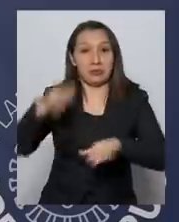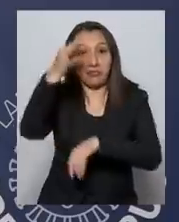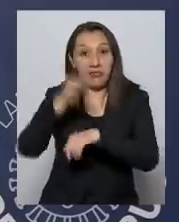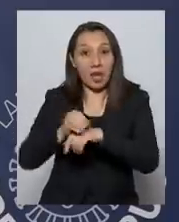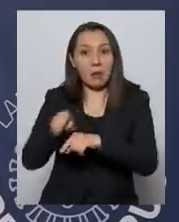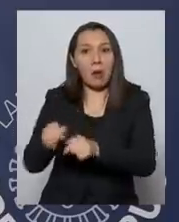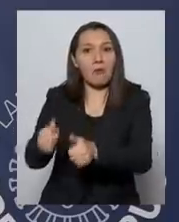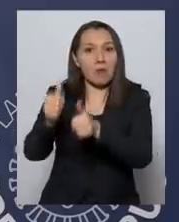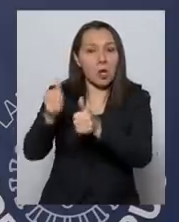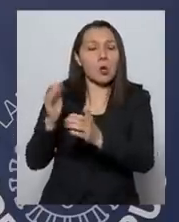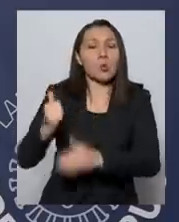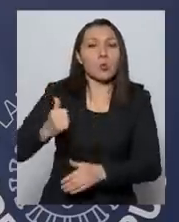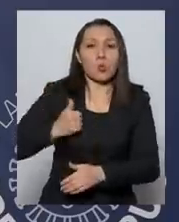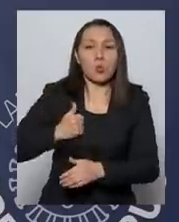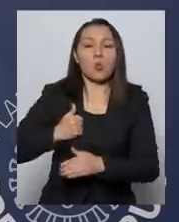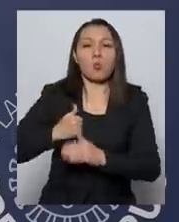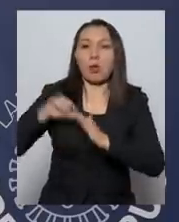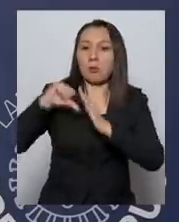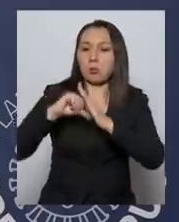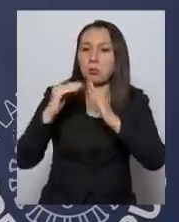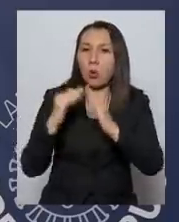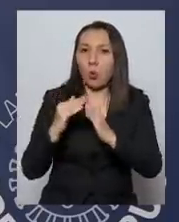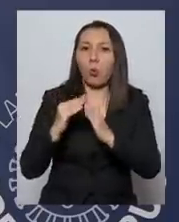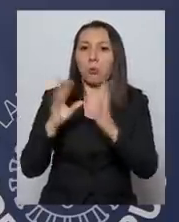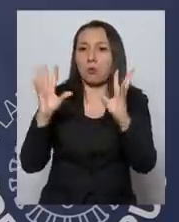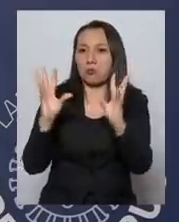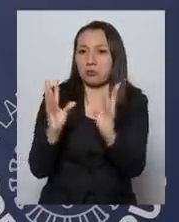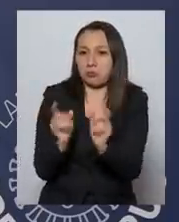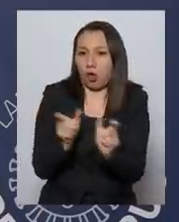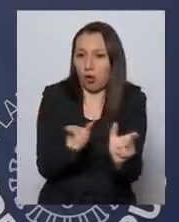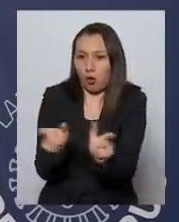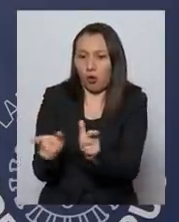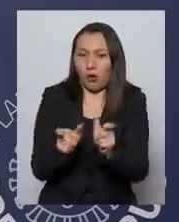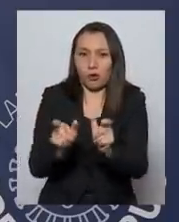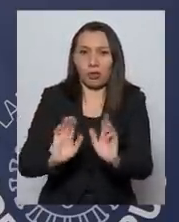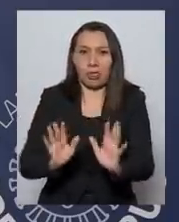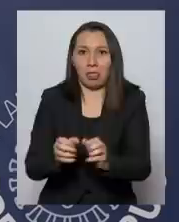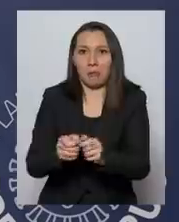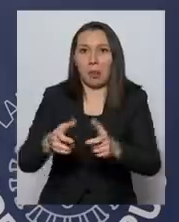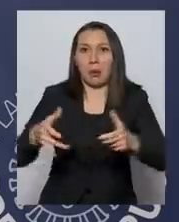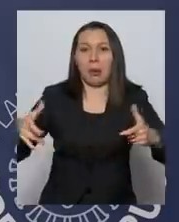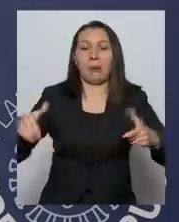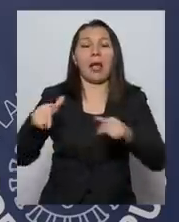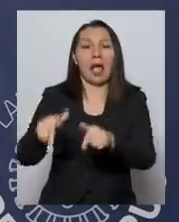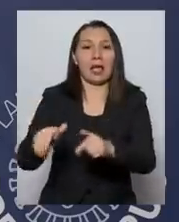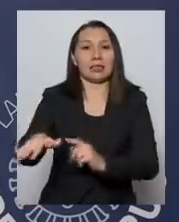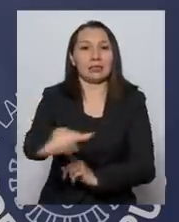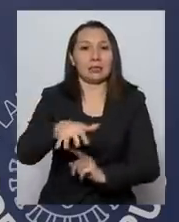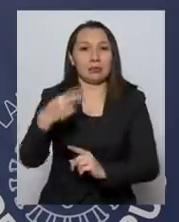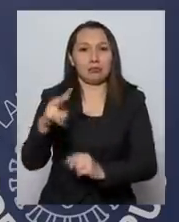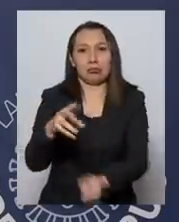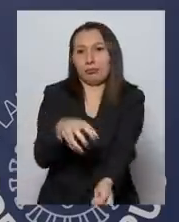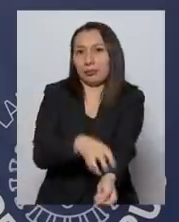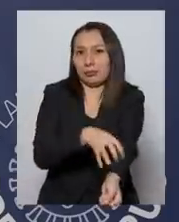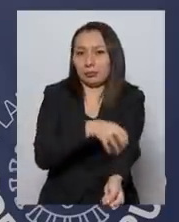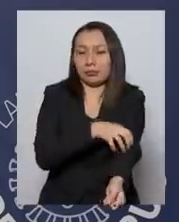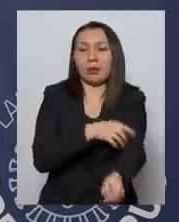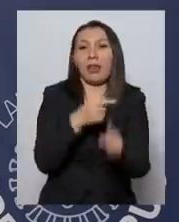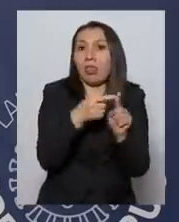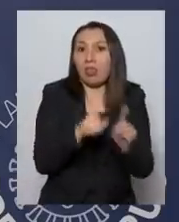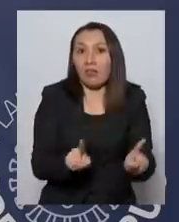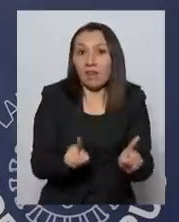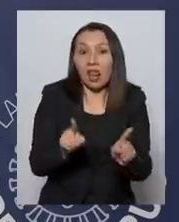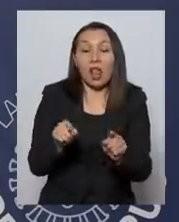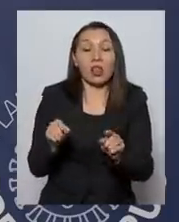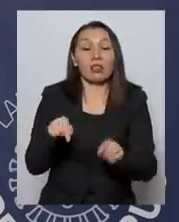enfermedad, respecto a cómo se ha controlado la situación en esas regiones